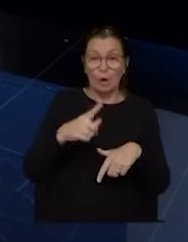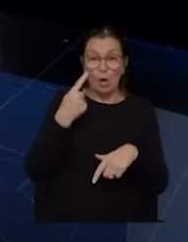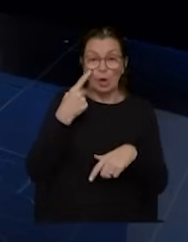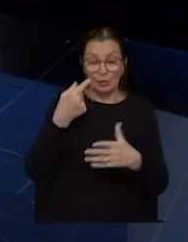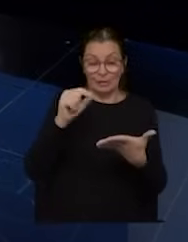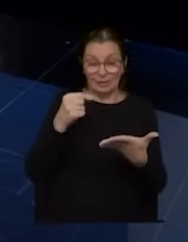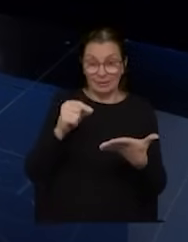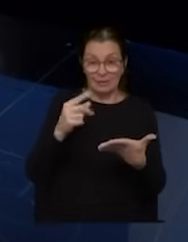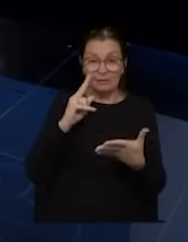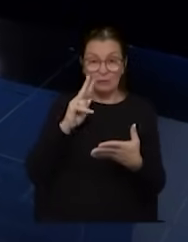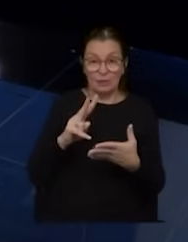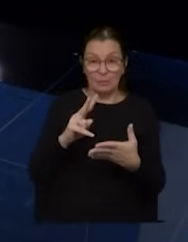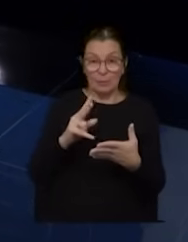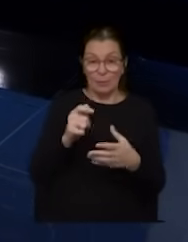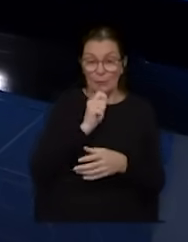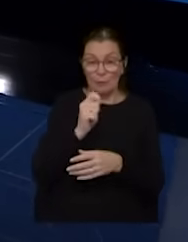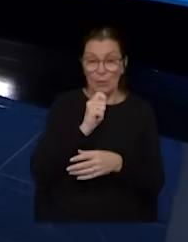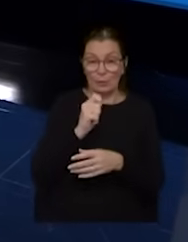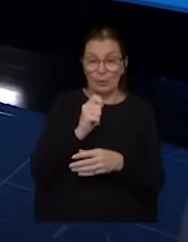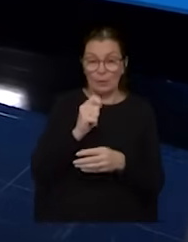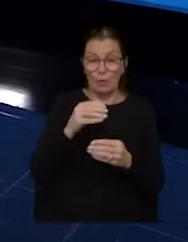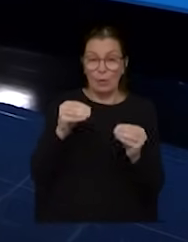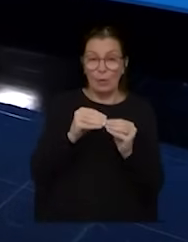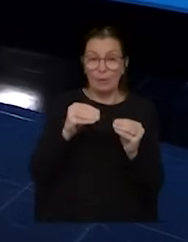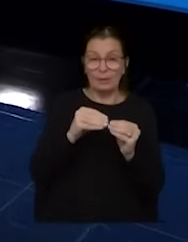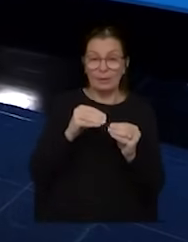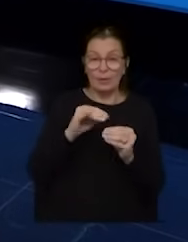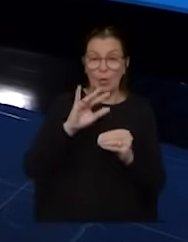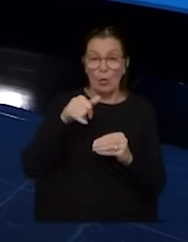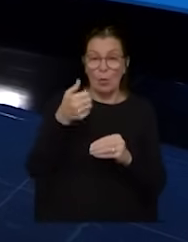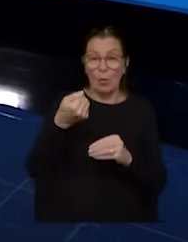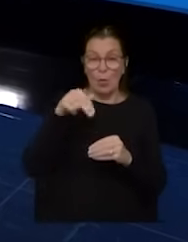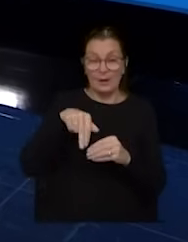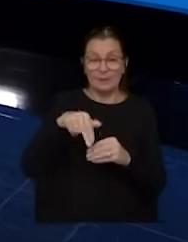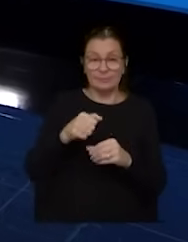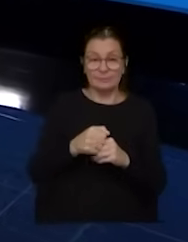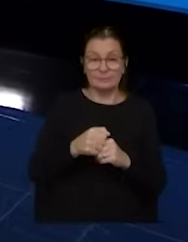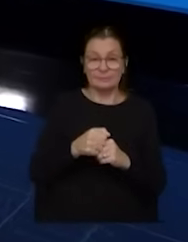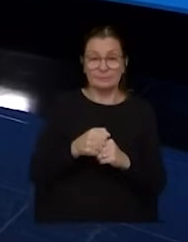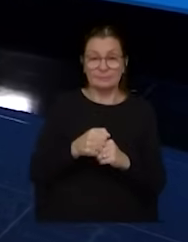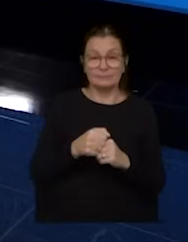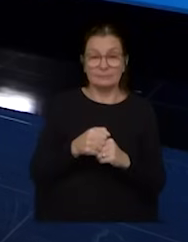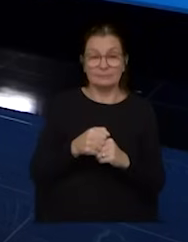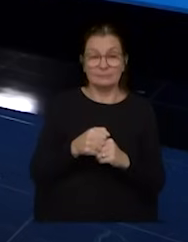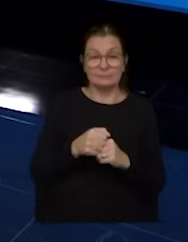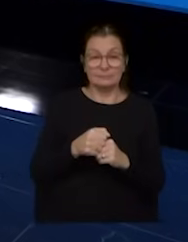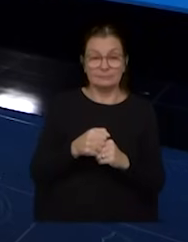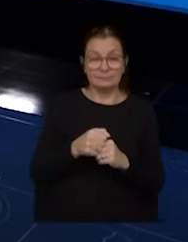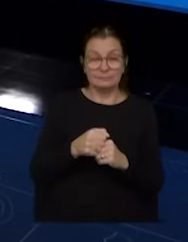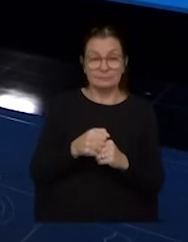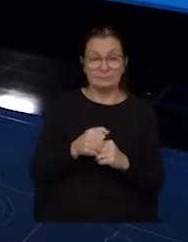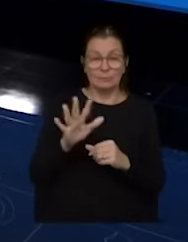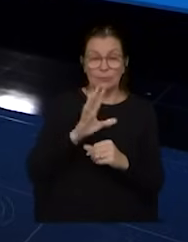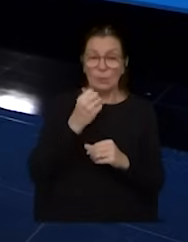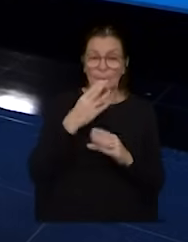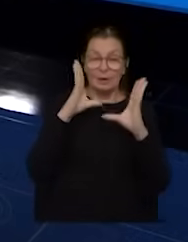más detalles y por eso me voy al móvil con nuestro querido compañero Juan aldecoa cómo anda Juan Bienvenido a la do buenas